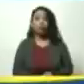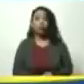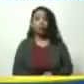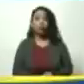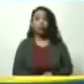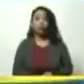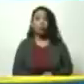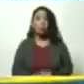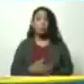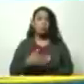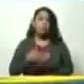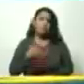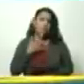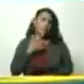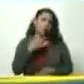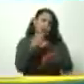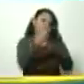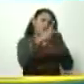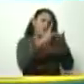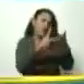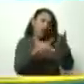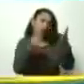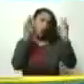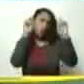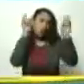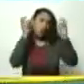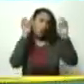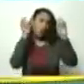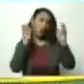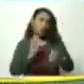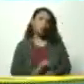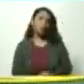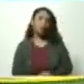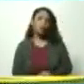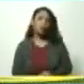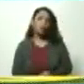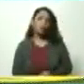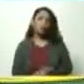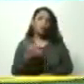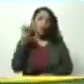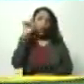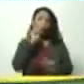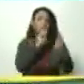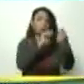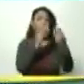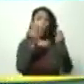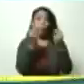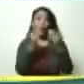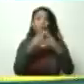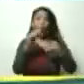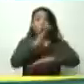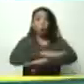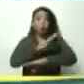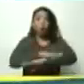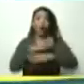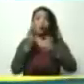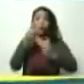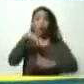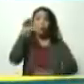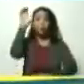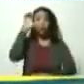pudiéramos decir en varias dimensiones tenemos un diálogo económico con todos los actores económicos del país